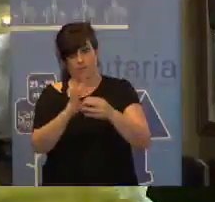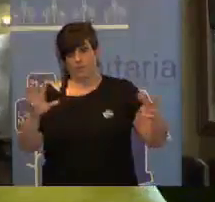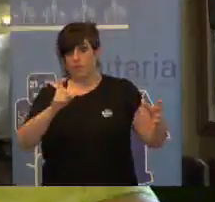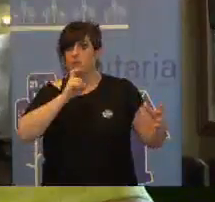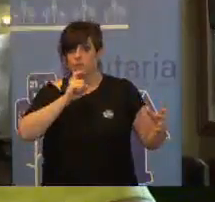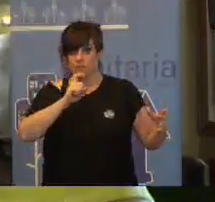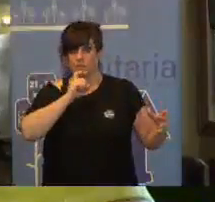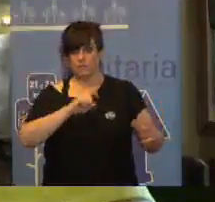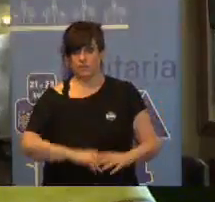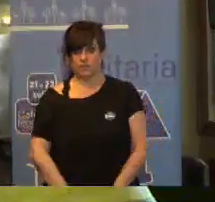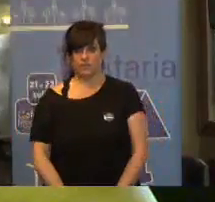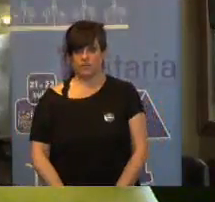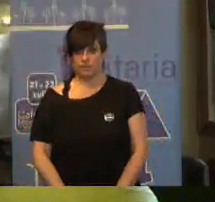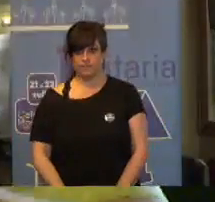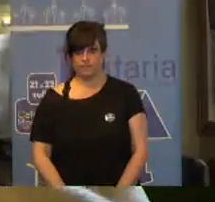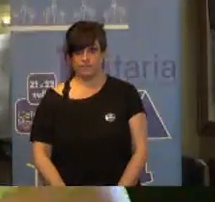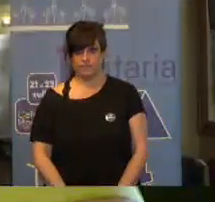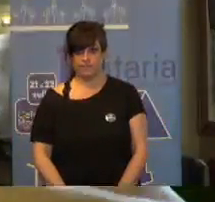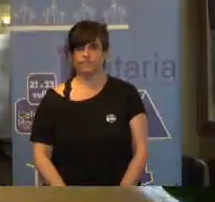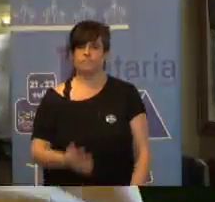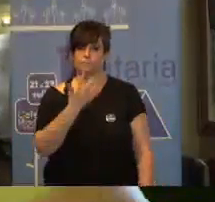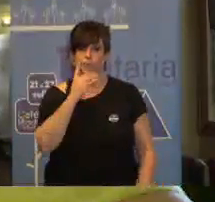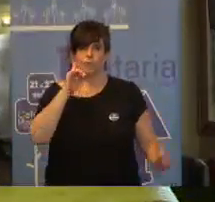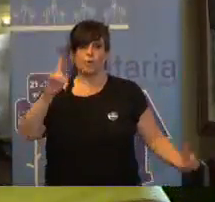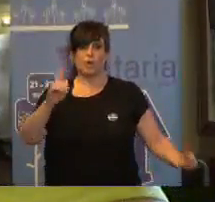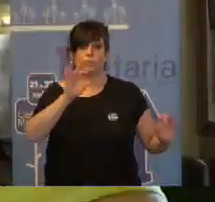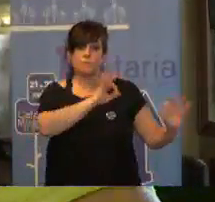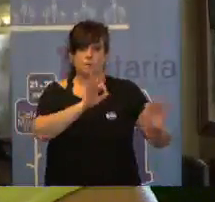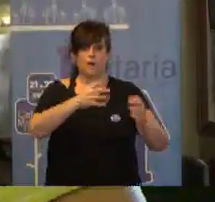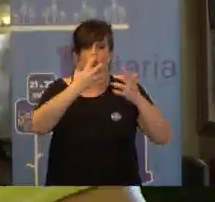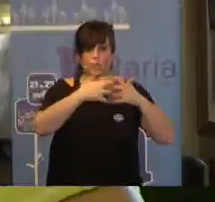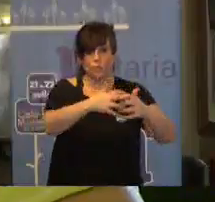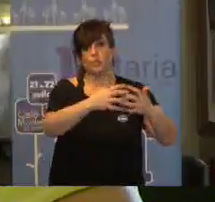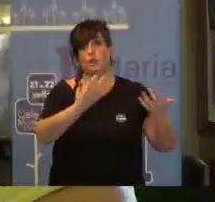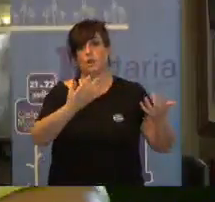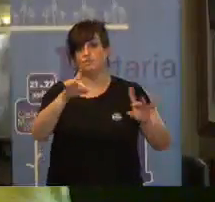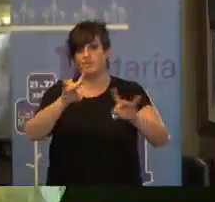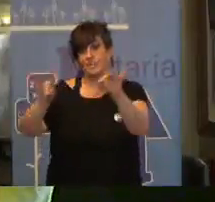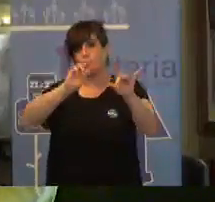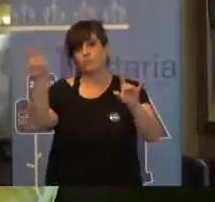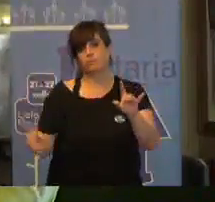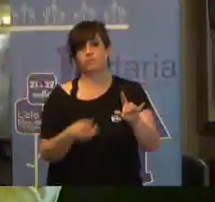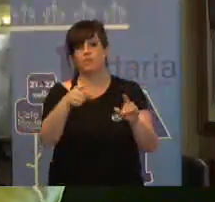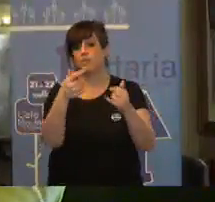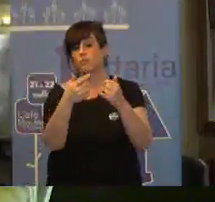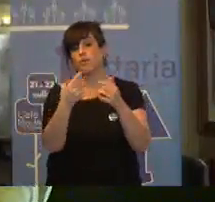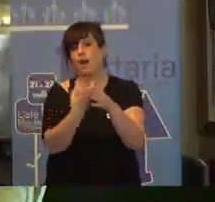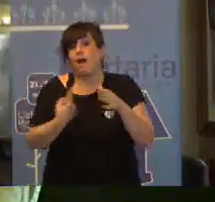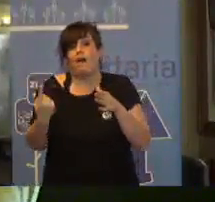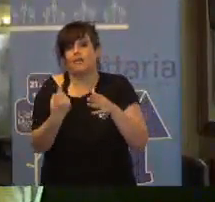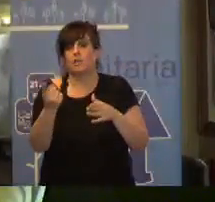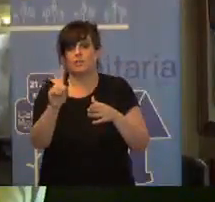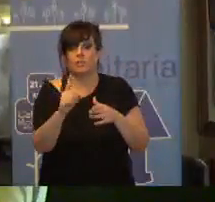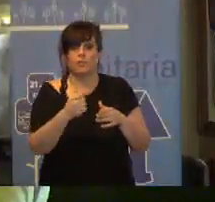comunicacións, en planificación industrial, planificación do territorio, todo eso non está illado. Bueno,